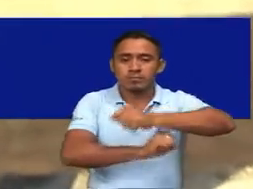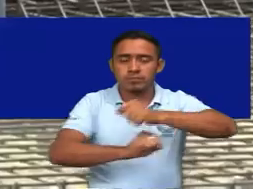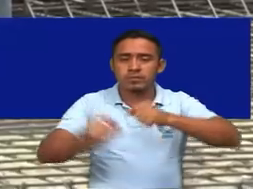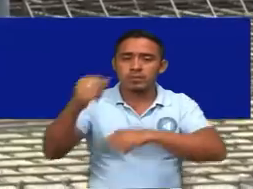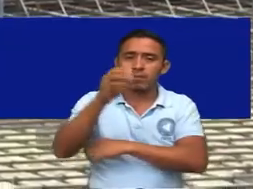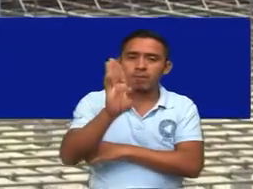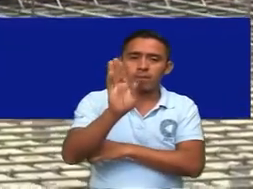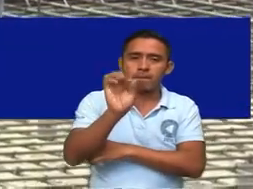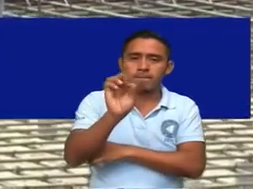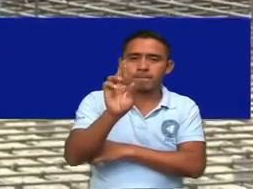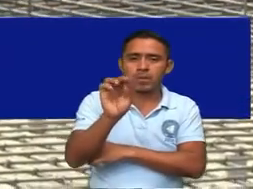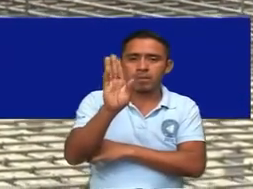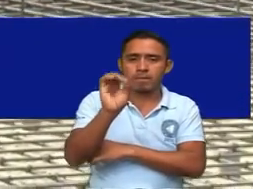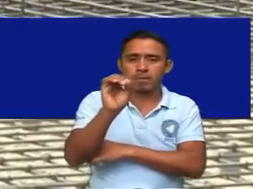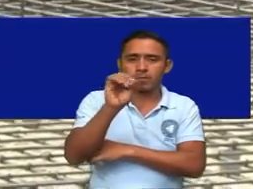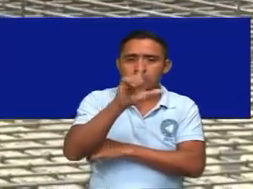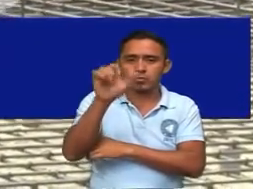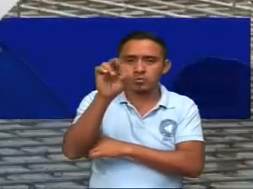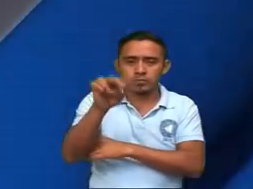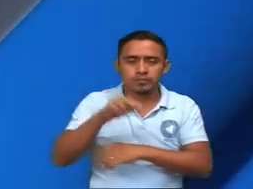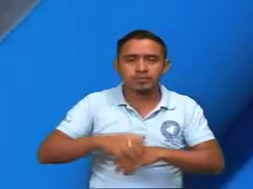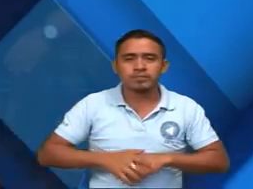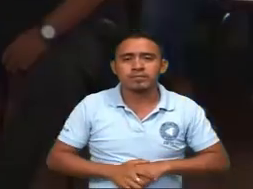del puente El Borbollón.